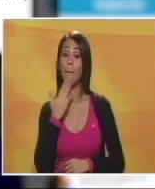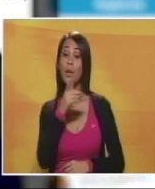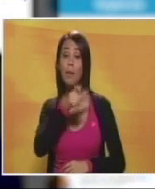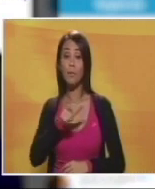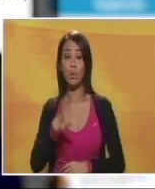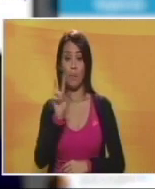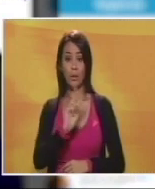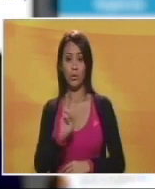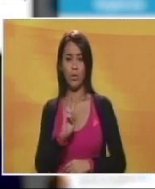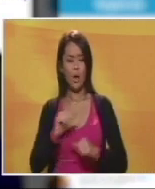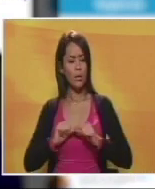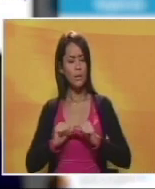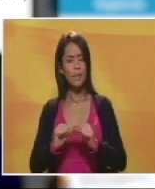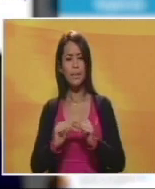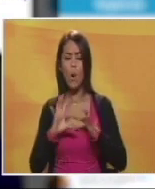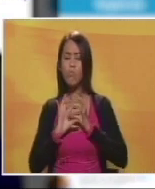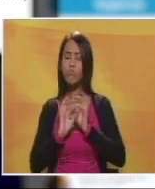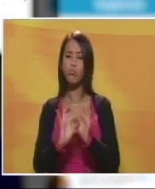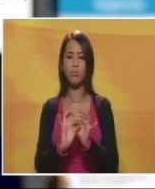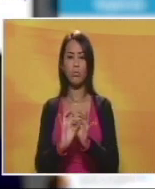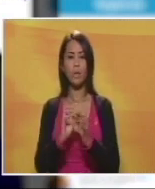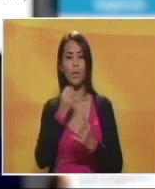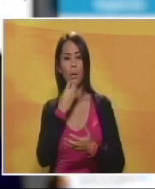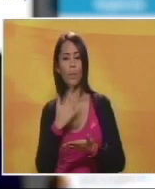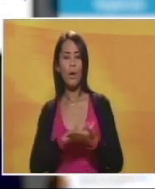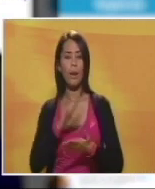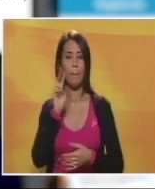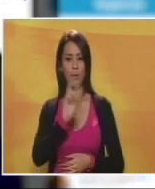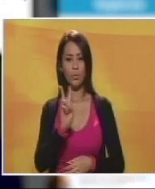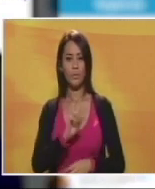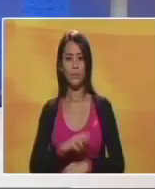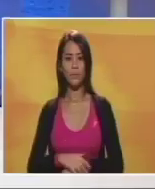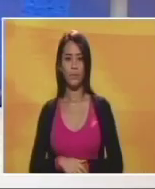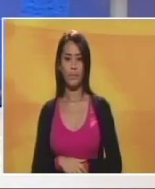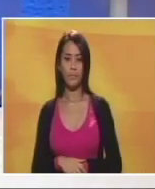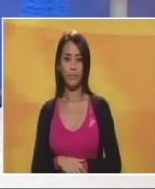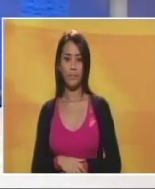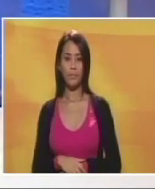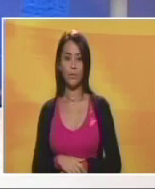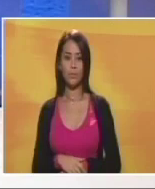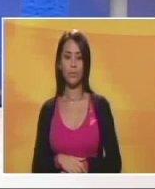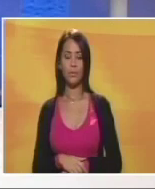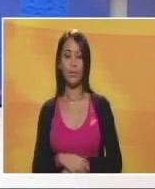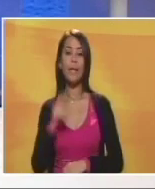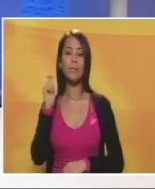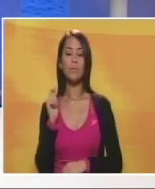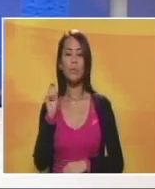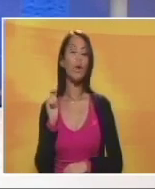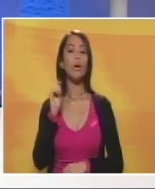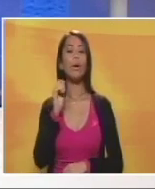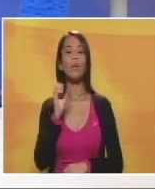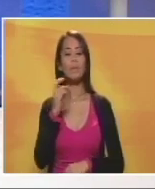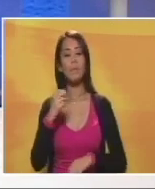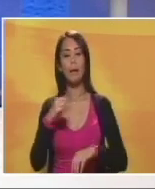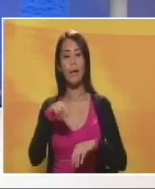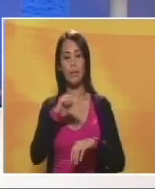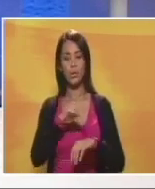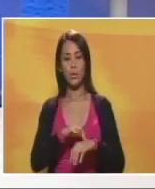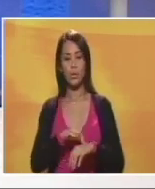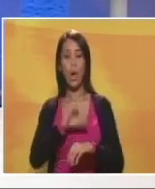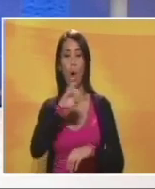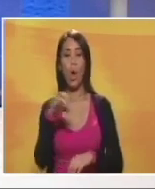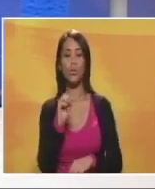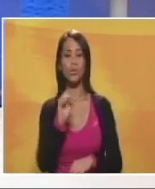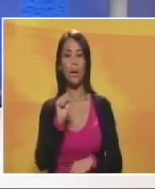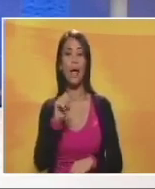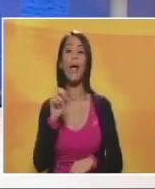a los venezolanos a mantenerse unidos en pro de estabilizar Venezuela. El diputado de la Asamblea Nacional, José Guerra, afirmó